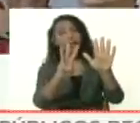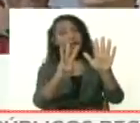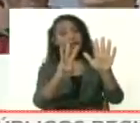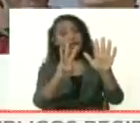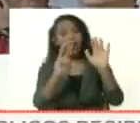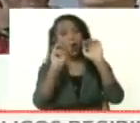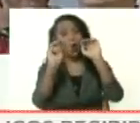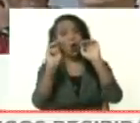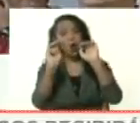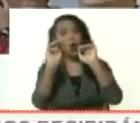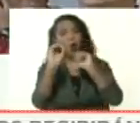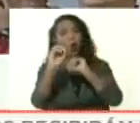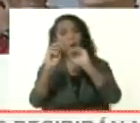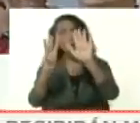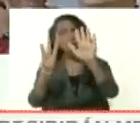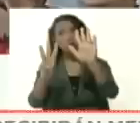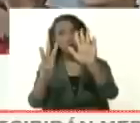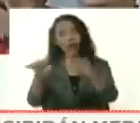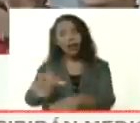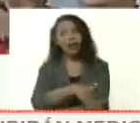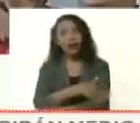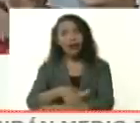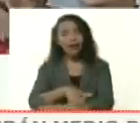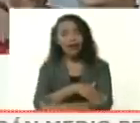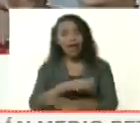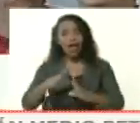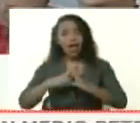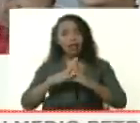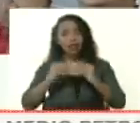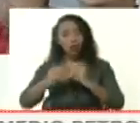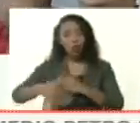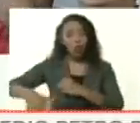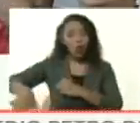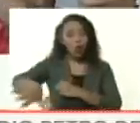292.808 calles en todo el país,